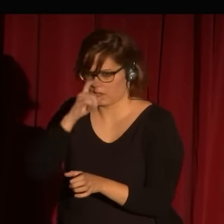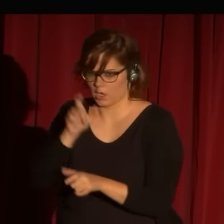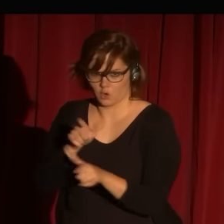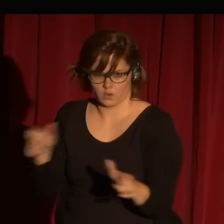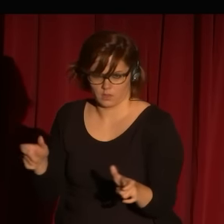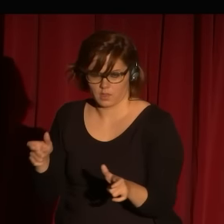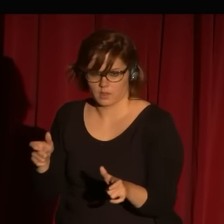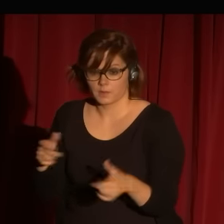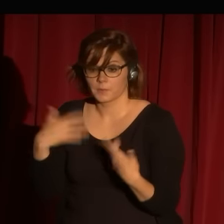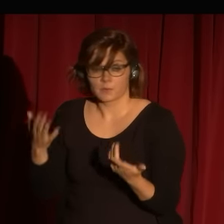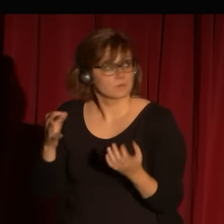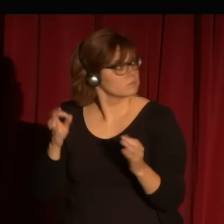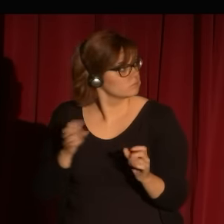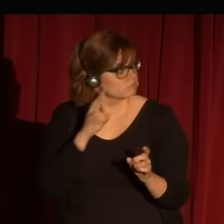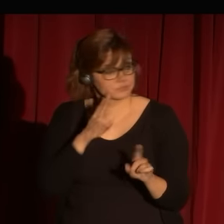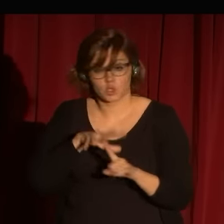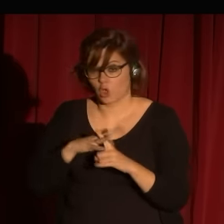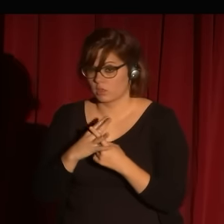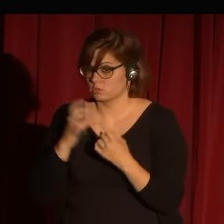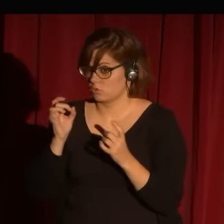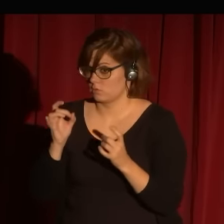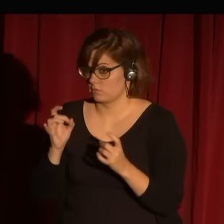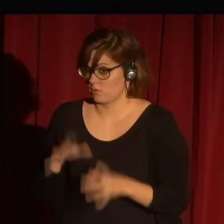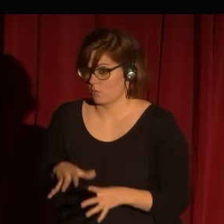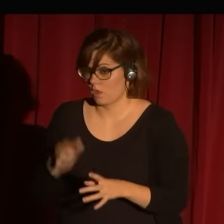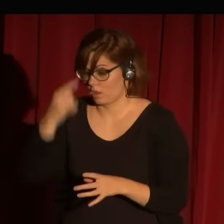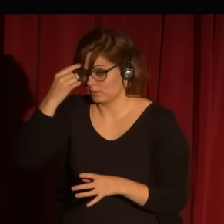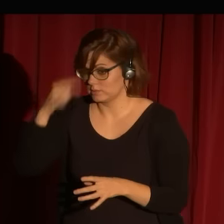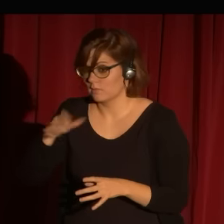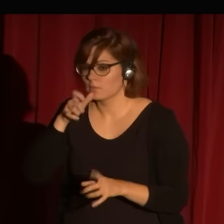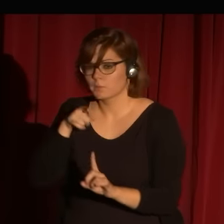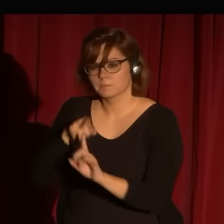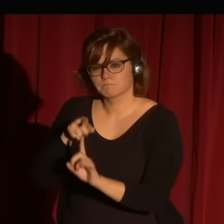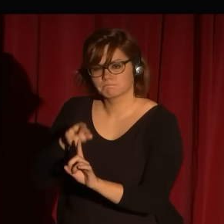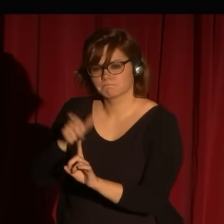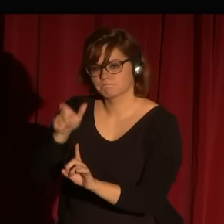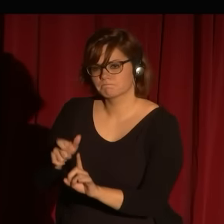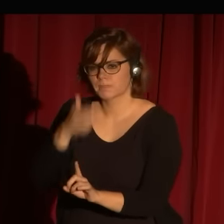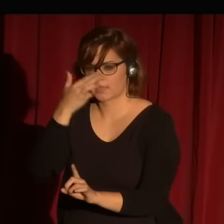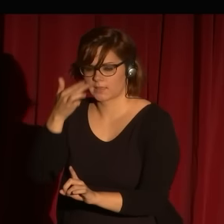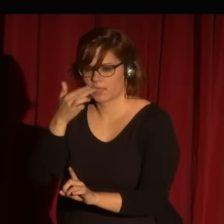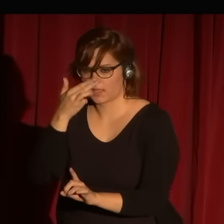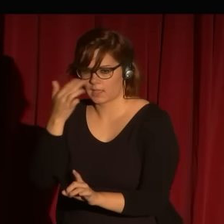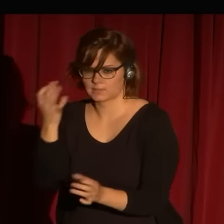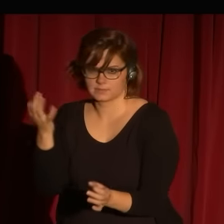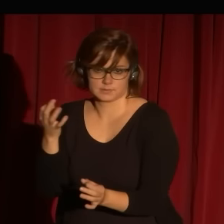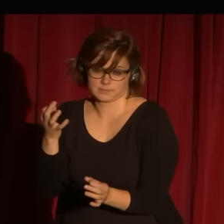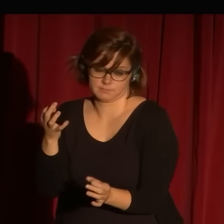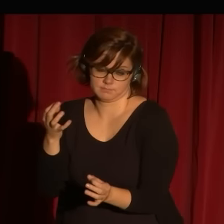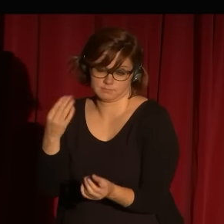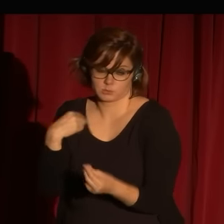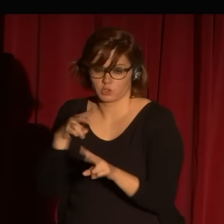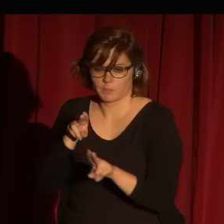lógico es pensar que este cuadro emana de ese mismo contexto eso lo sabemos Y quizá que esté dirigido a alguien que tenga interés también en este tipo de